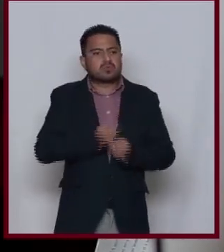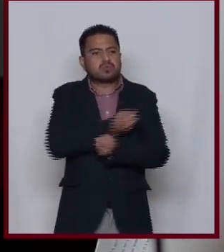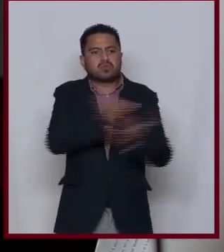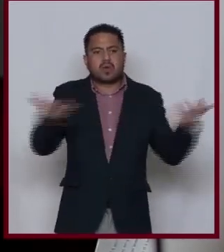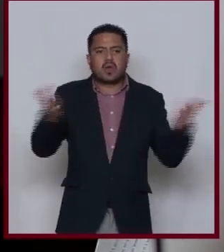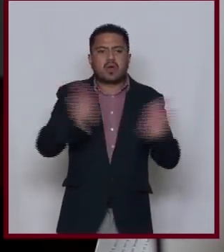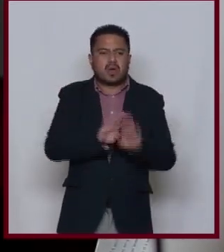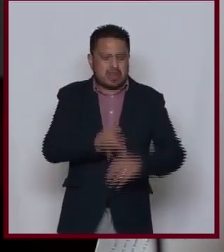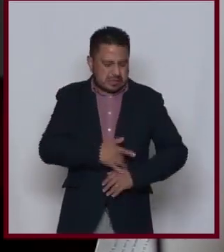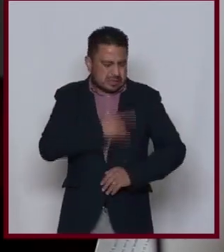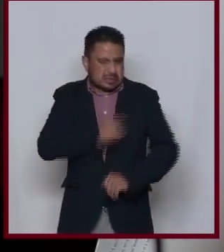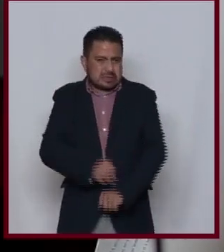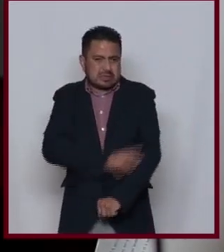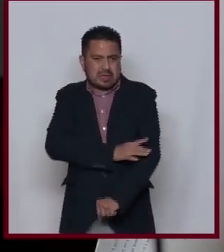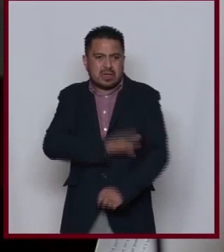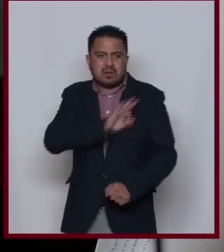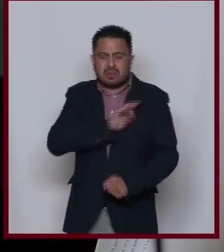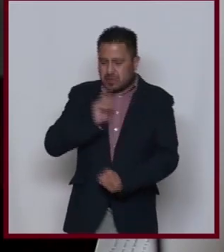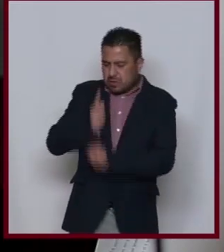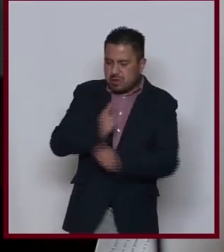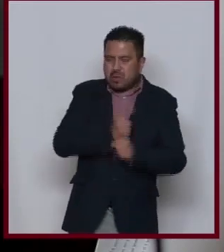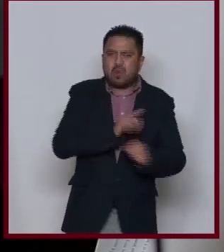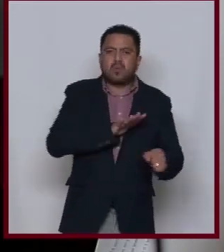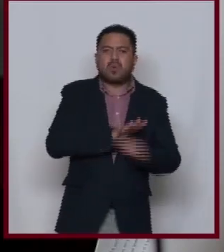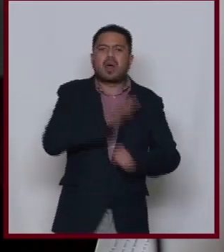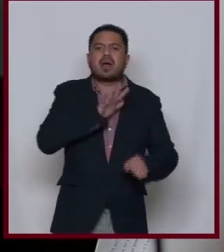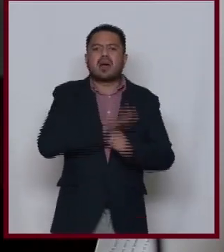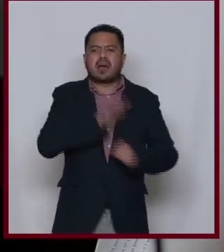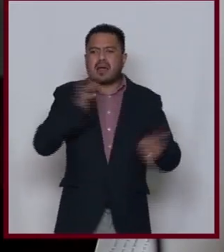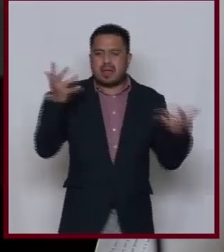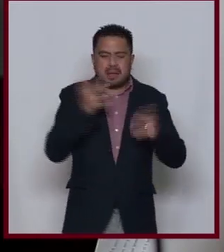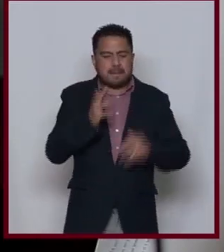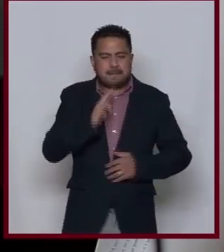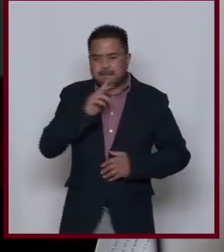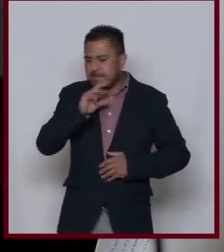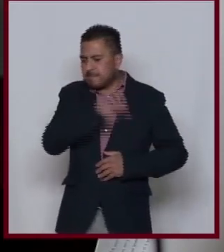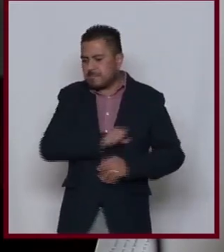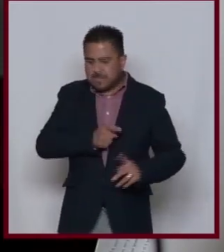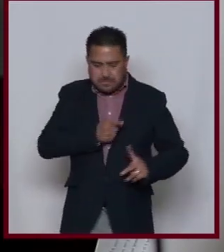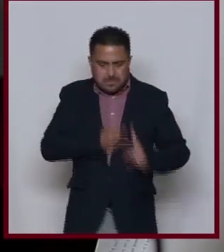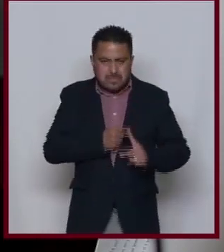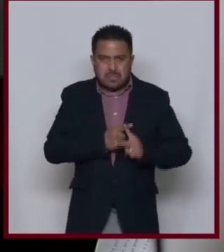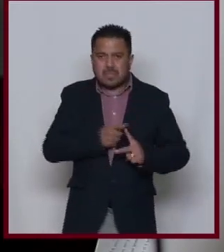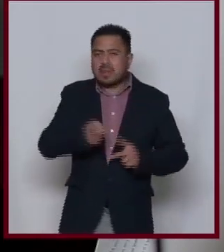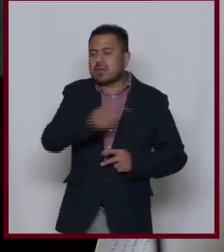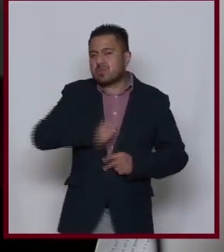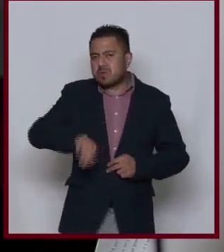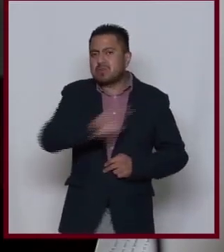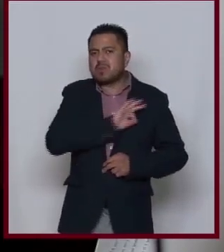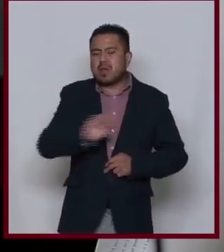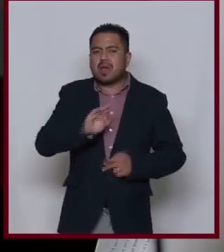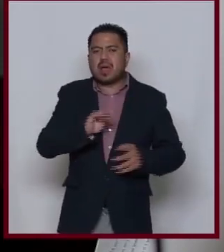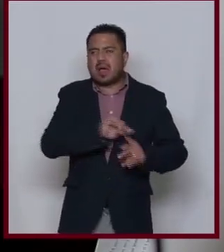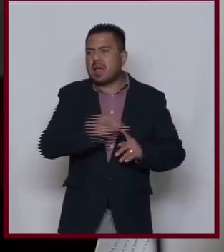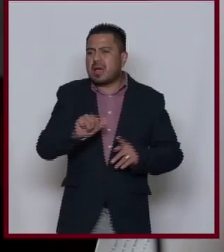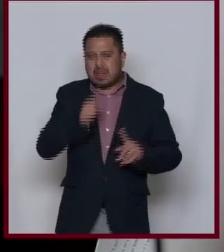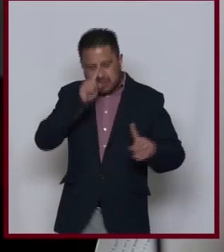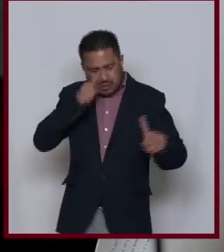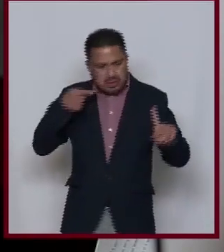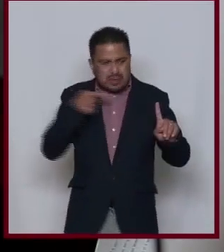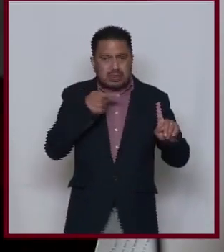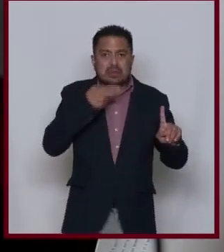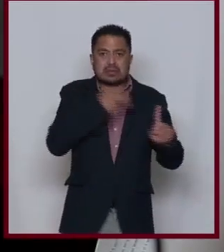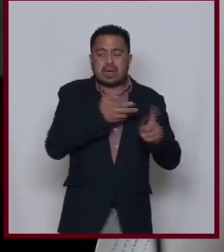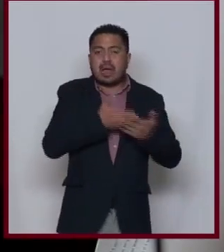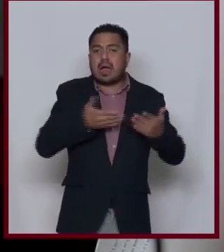como esta sensación de poder encontrar cuál es su aplicación favorita de las matemáticas y que vayan hacia esa dirección. Y